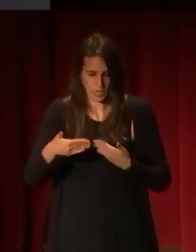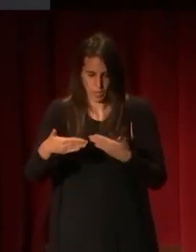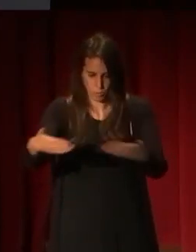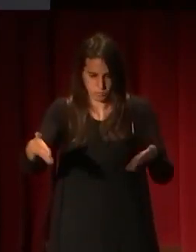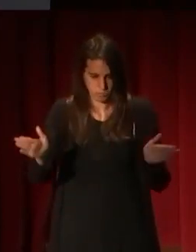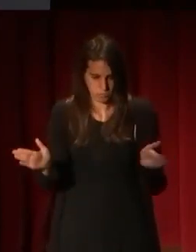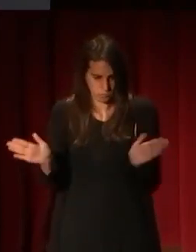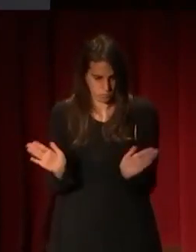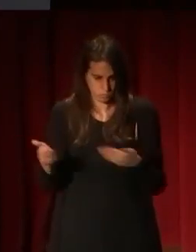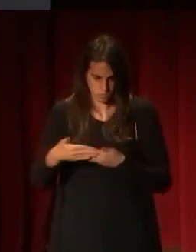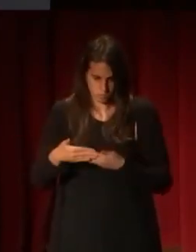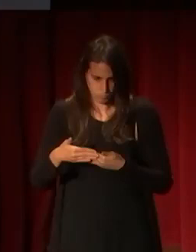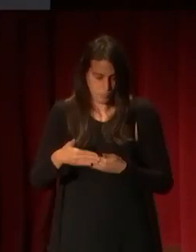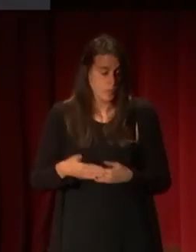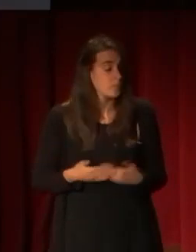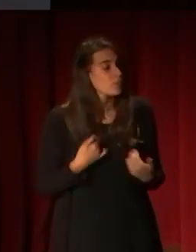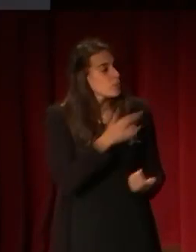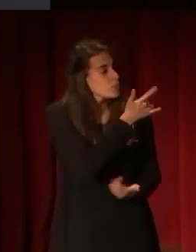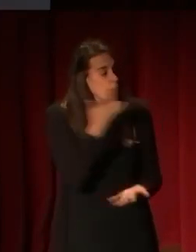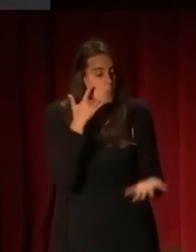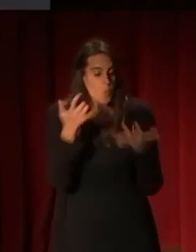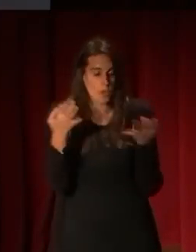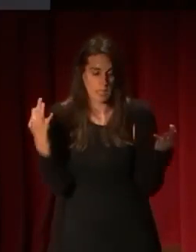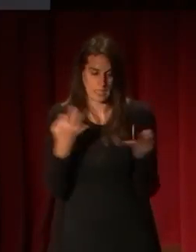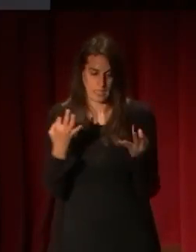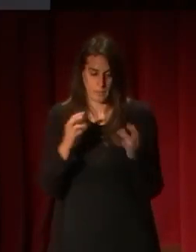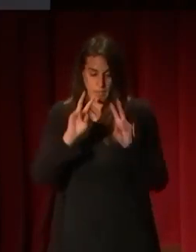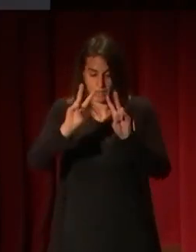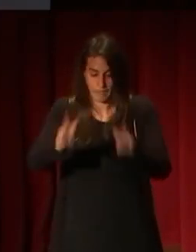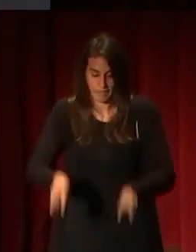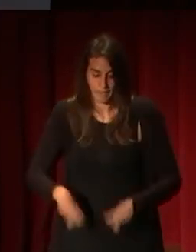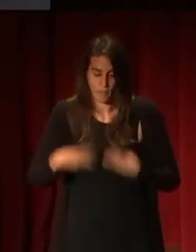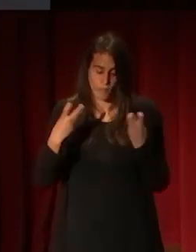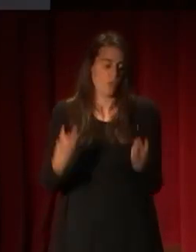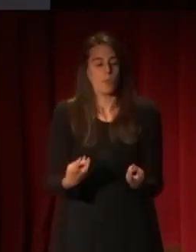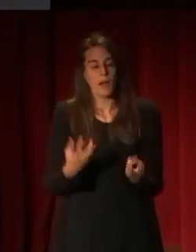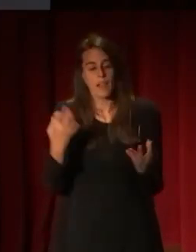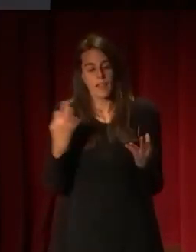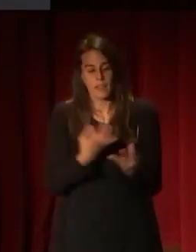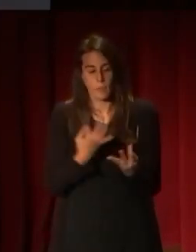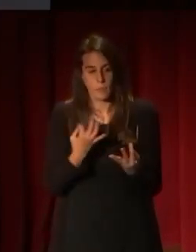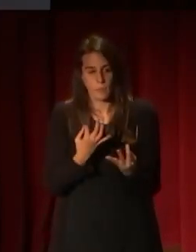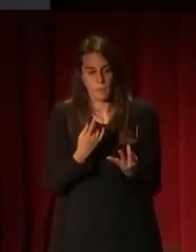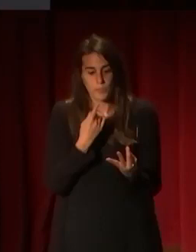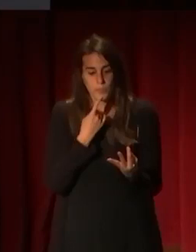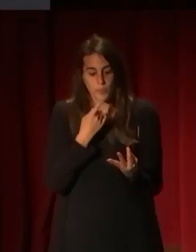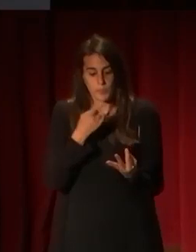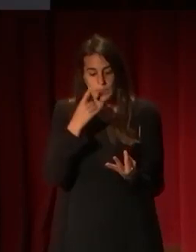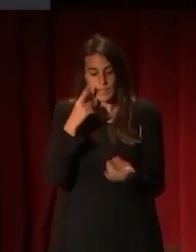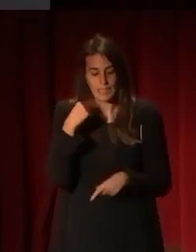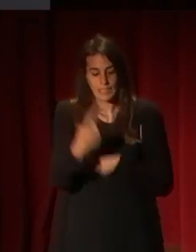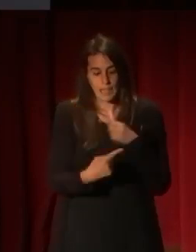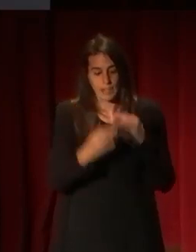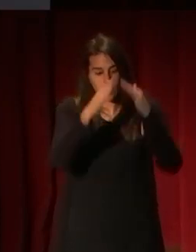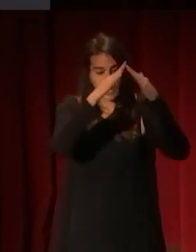nos llama aquí la atención nos llama que la gran reforma consistió en sustituir las tradicionales